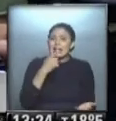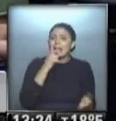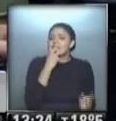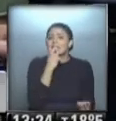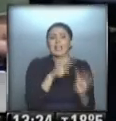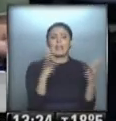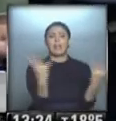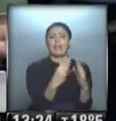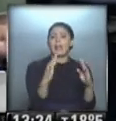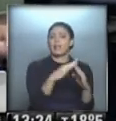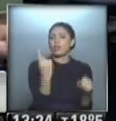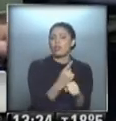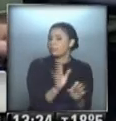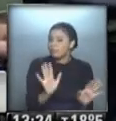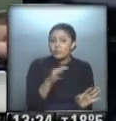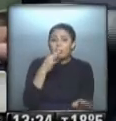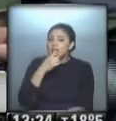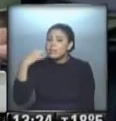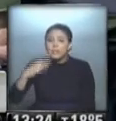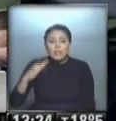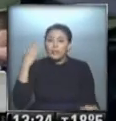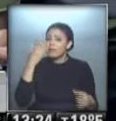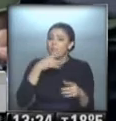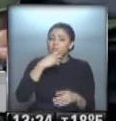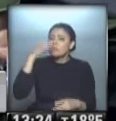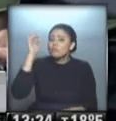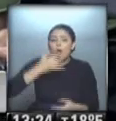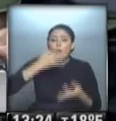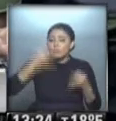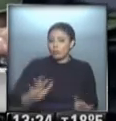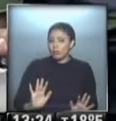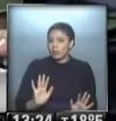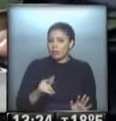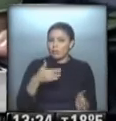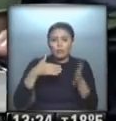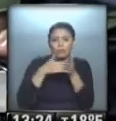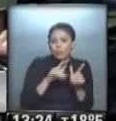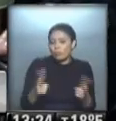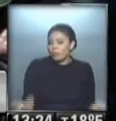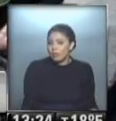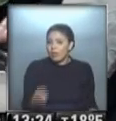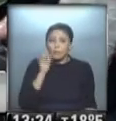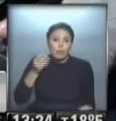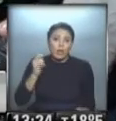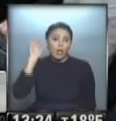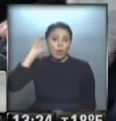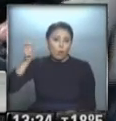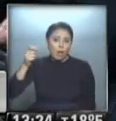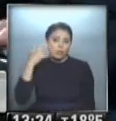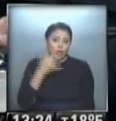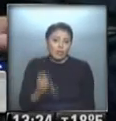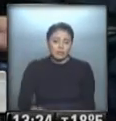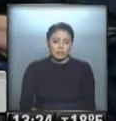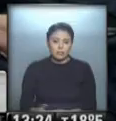country. El allanamiento se debe realizar con la coherencia respectiva, pero sin obstaculizar lo que está ordenando un juez. Comisario, ¿por qué